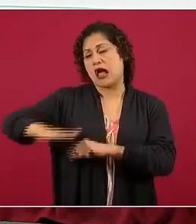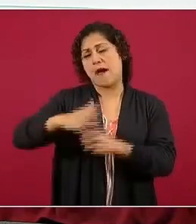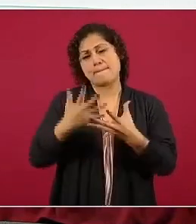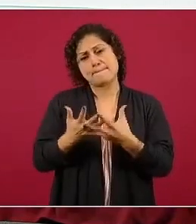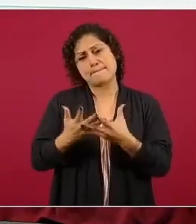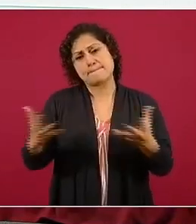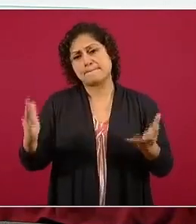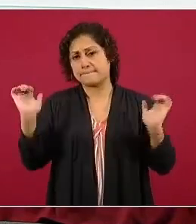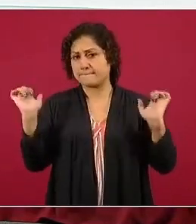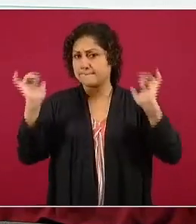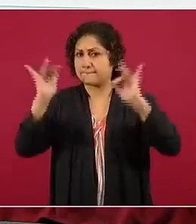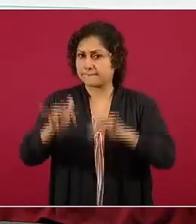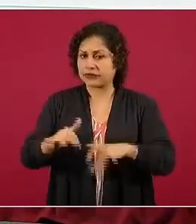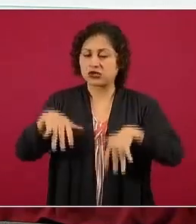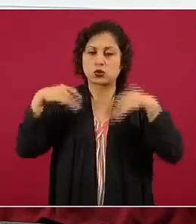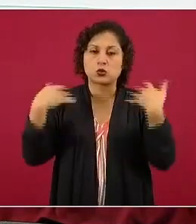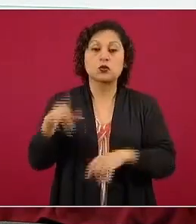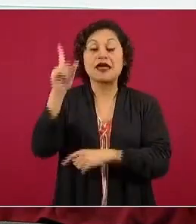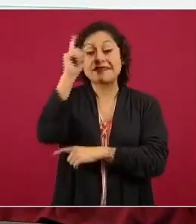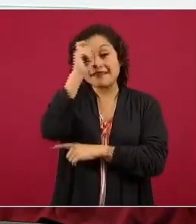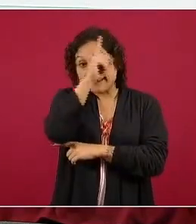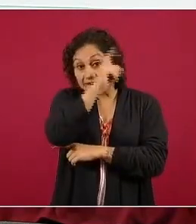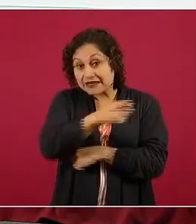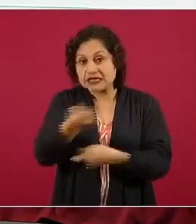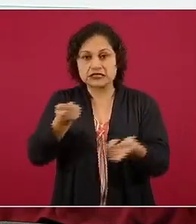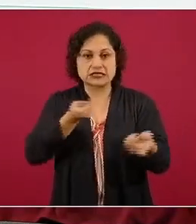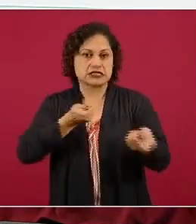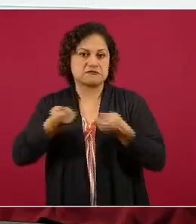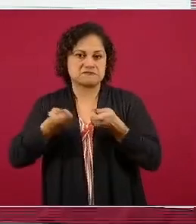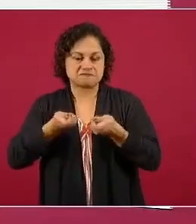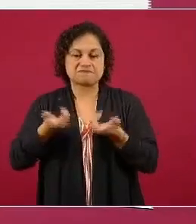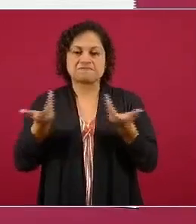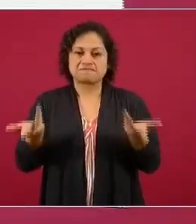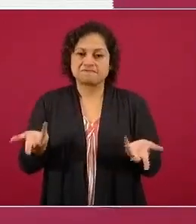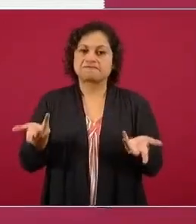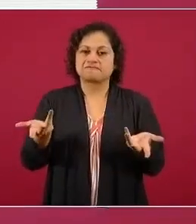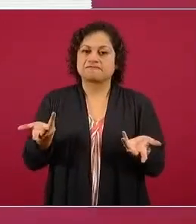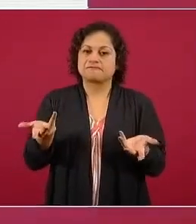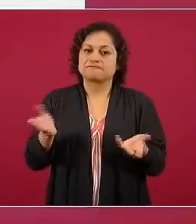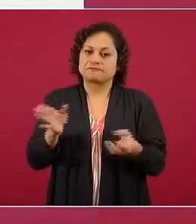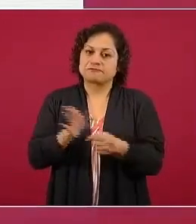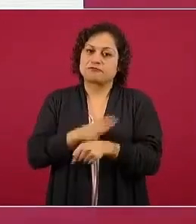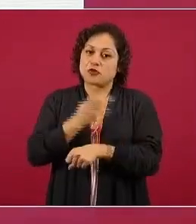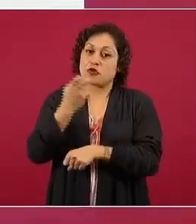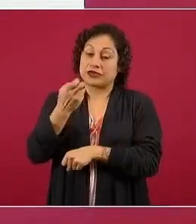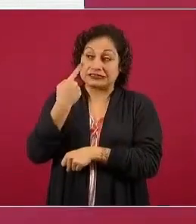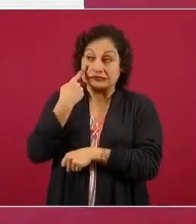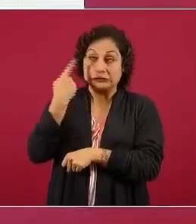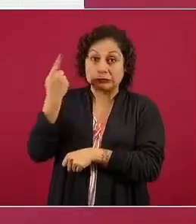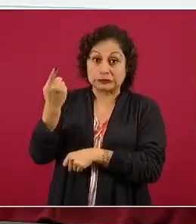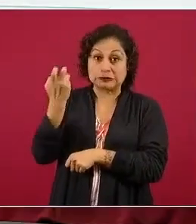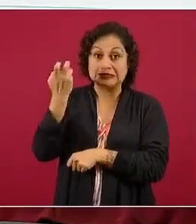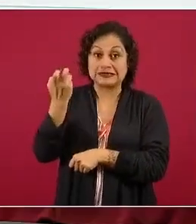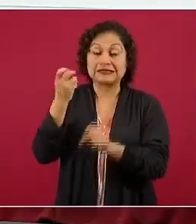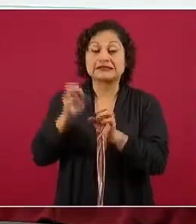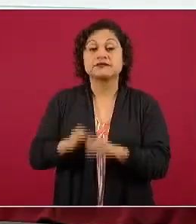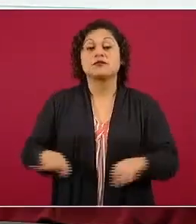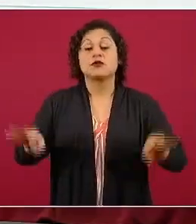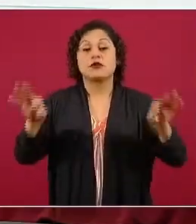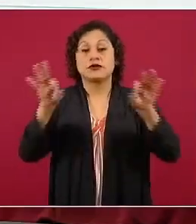y representa un gran reto para el control. Y también pues desde aquí importante que